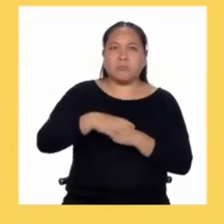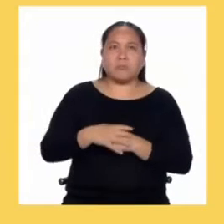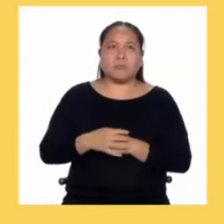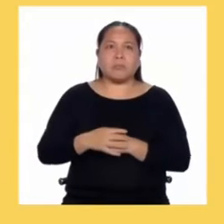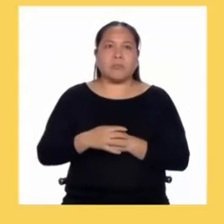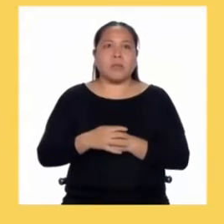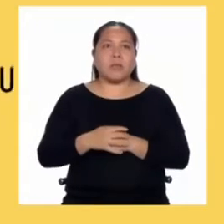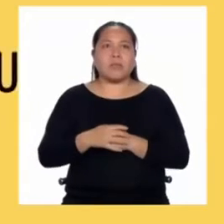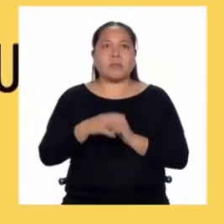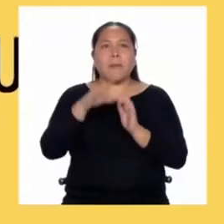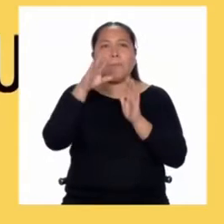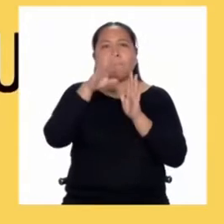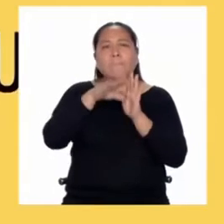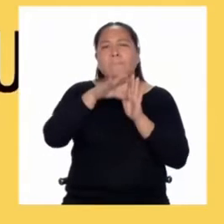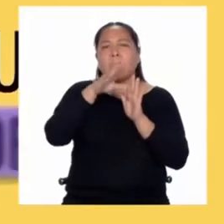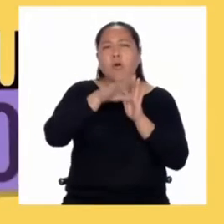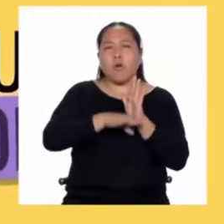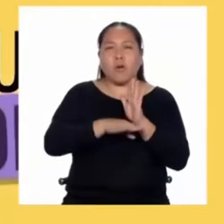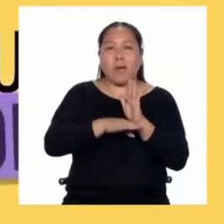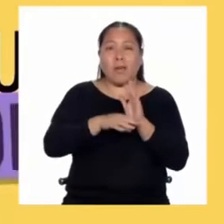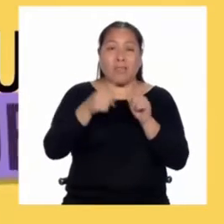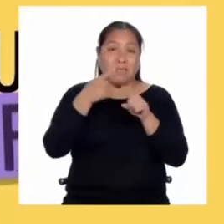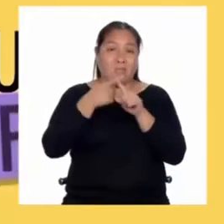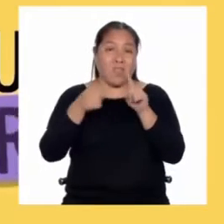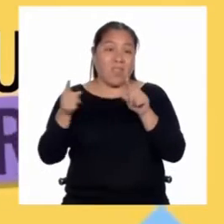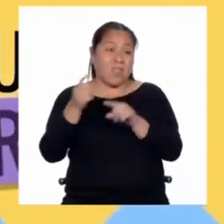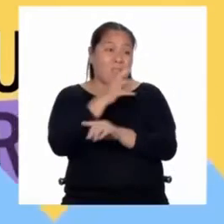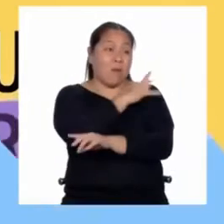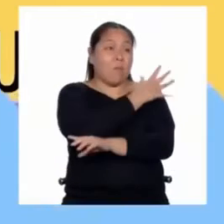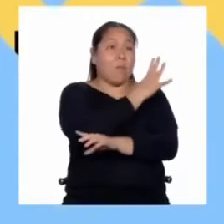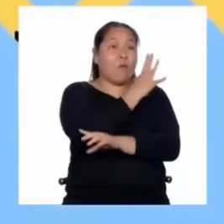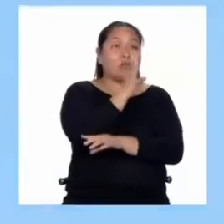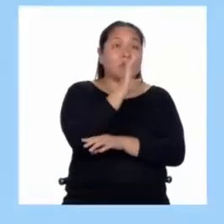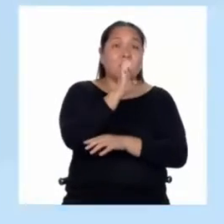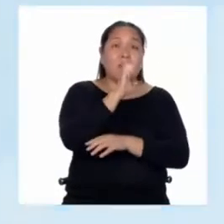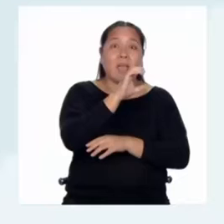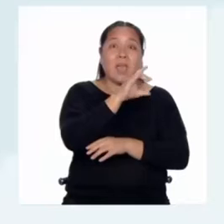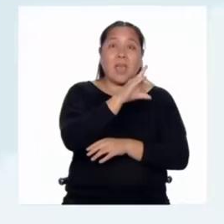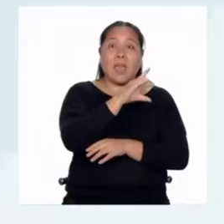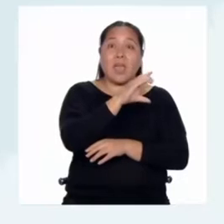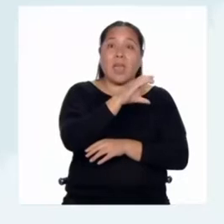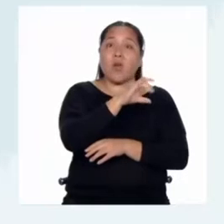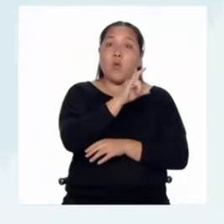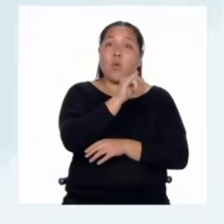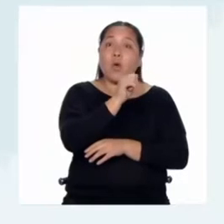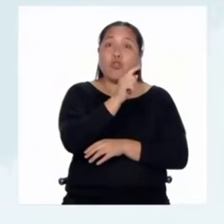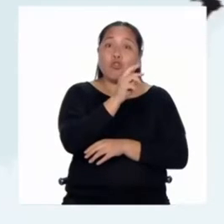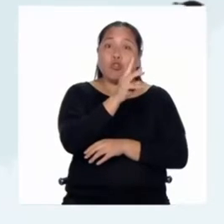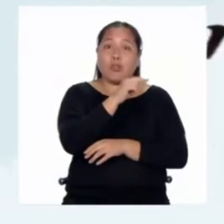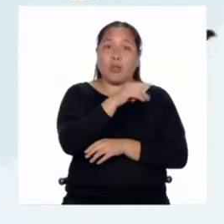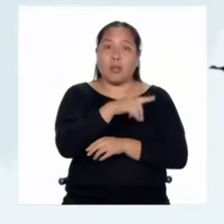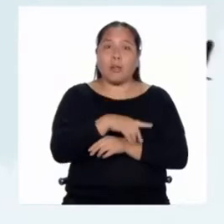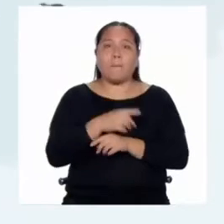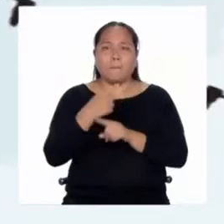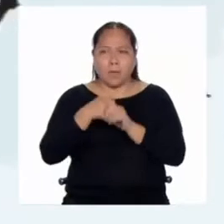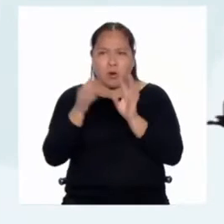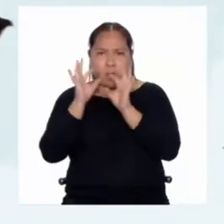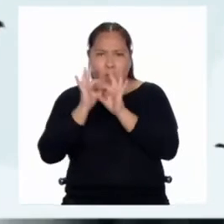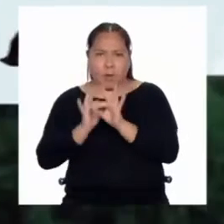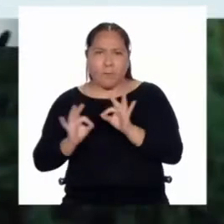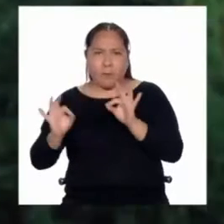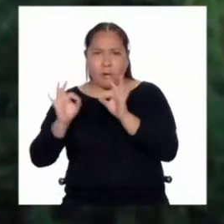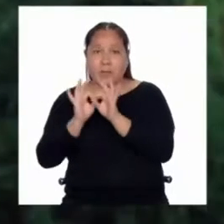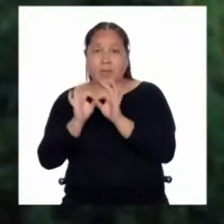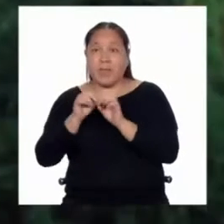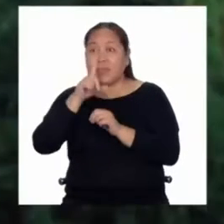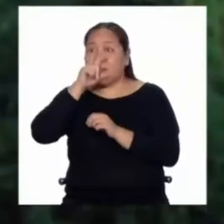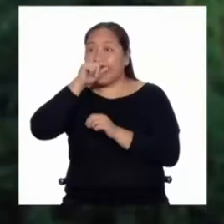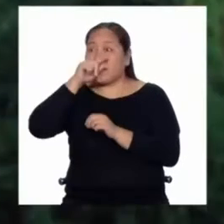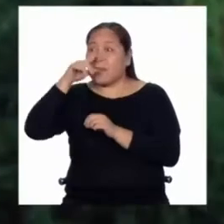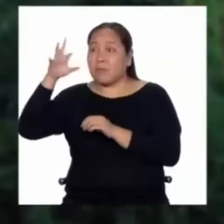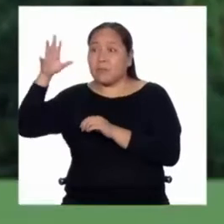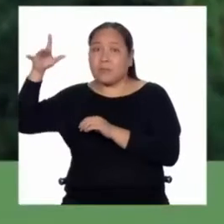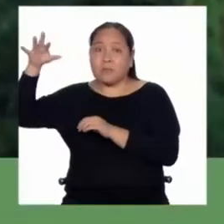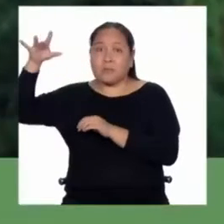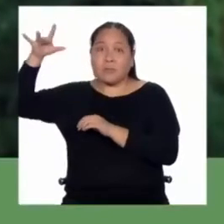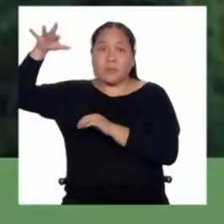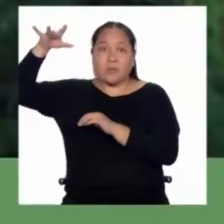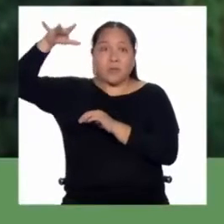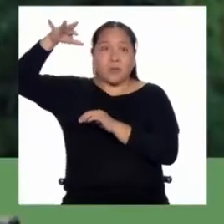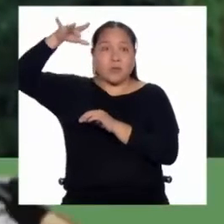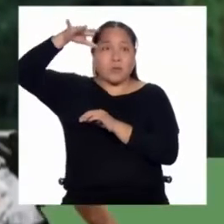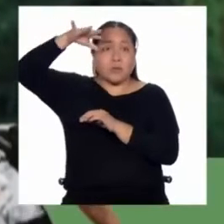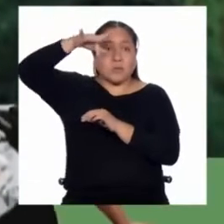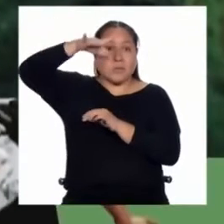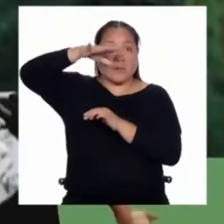es mucho menor a la del bosque ecuatorial. Pero no menos importante para las aves migratorias, que cuando están en su época